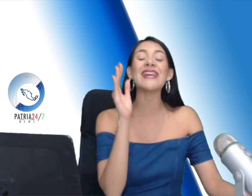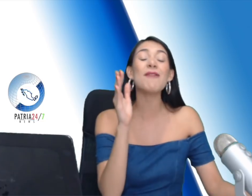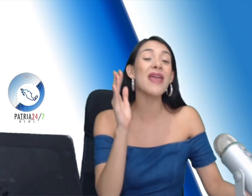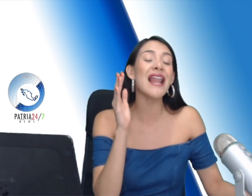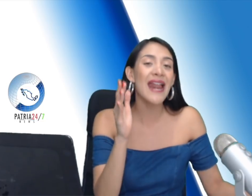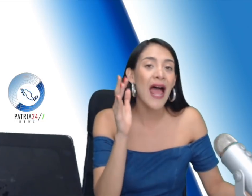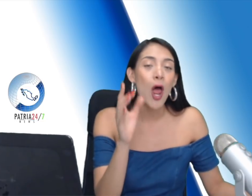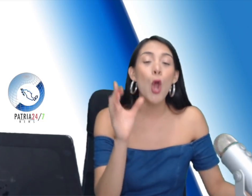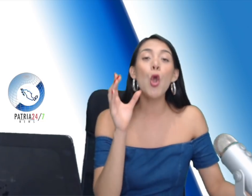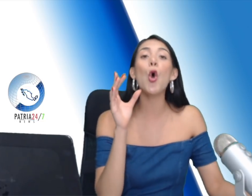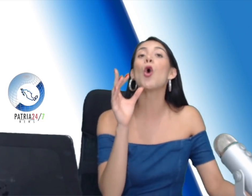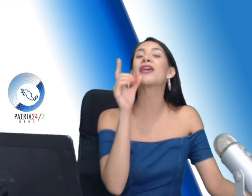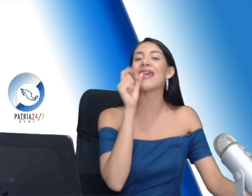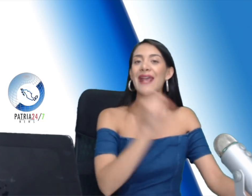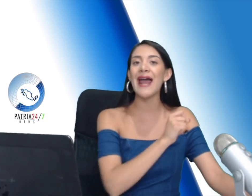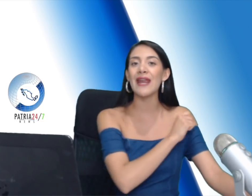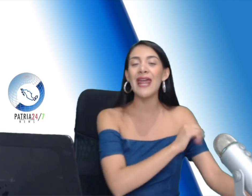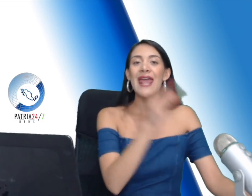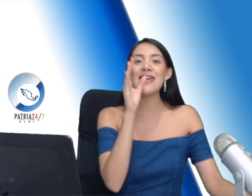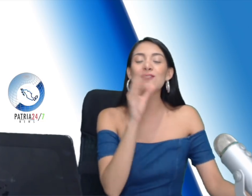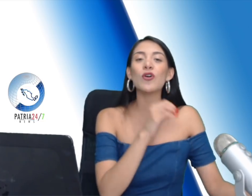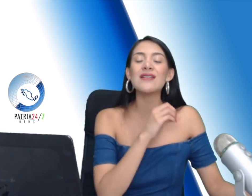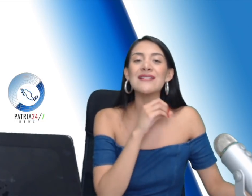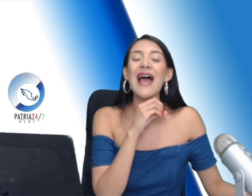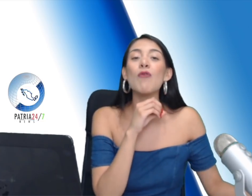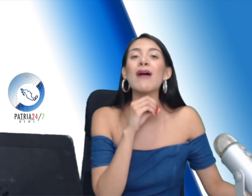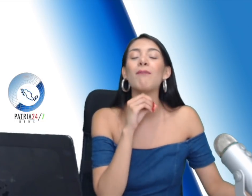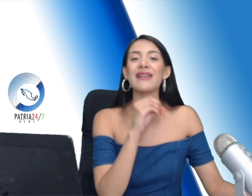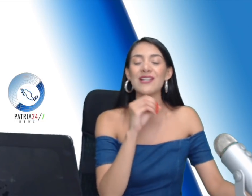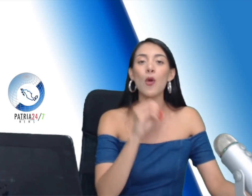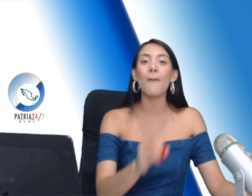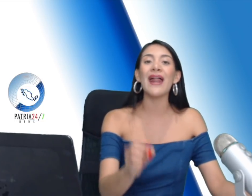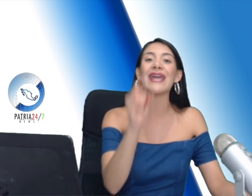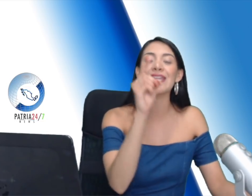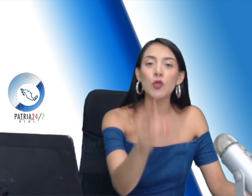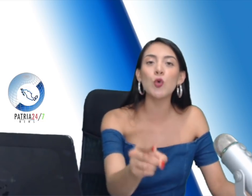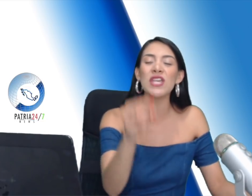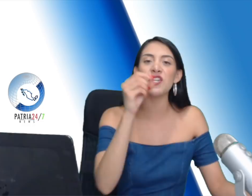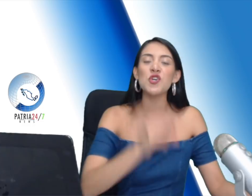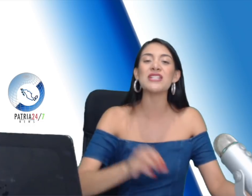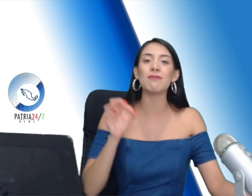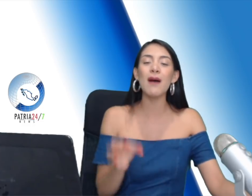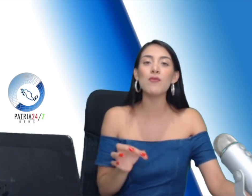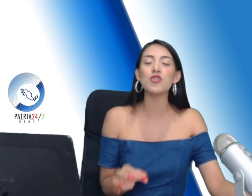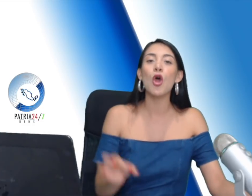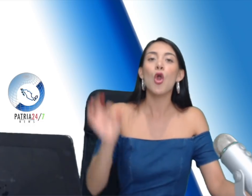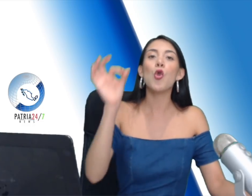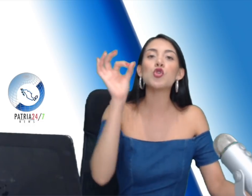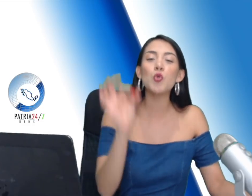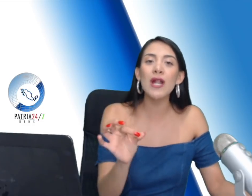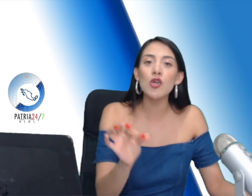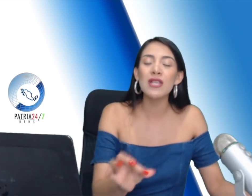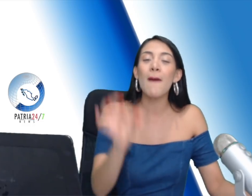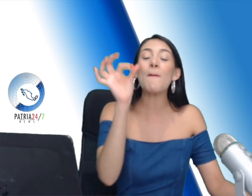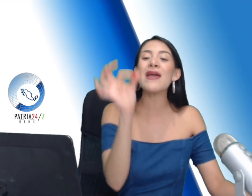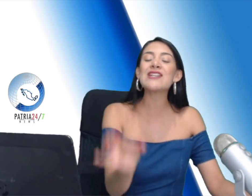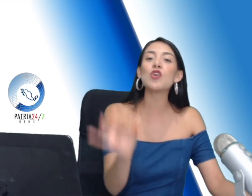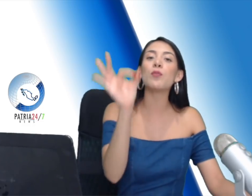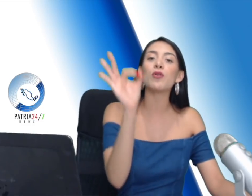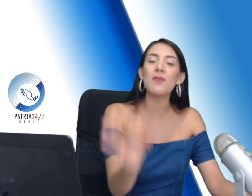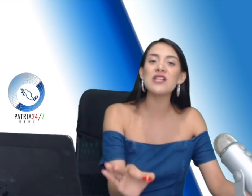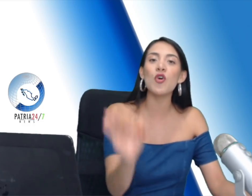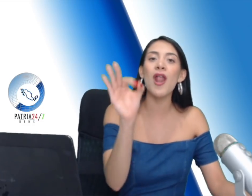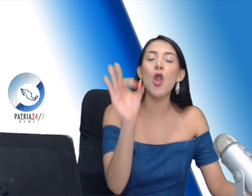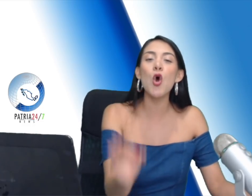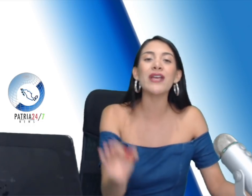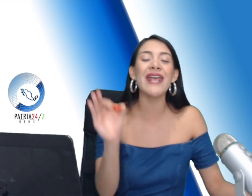importante, revelará lo que ganan. Esto gracias a una aplicación para que tú y yo sepamos los sueldos peso